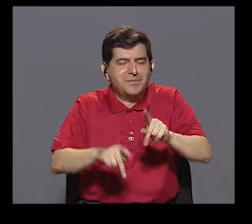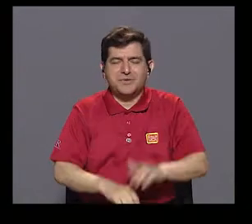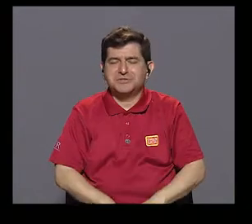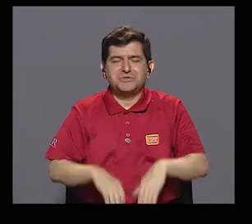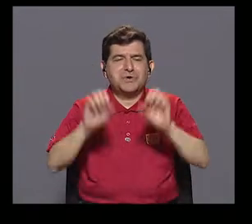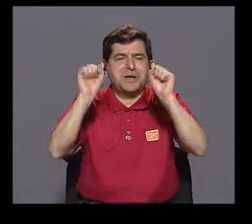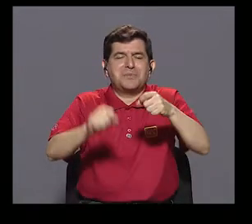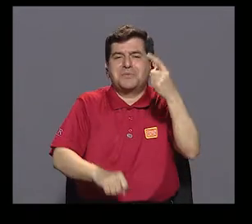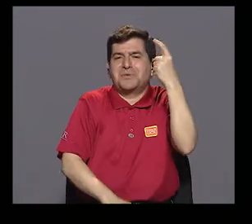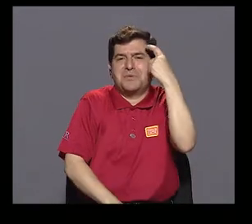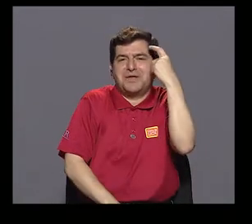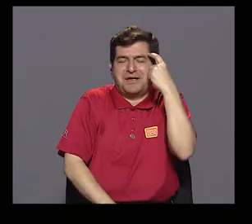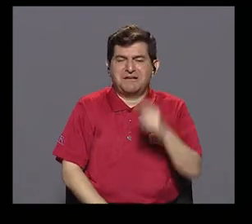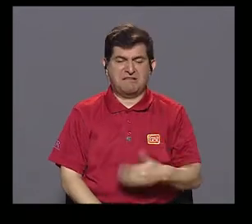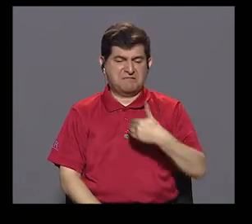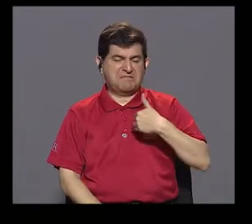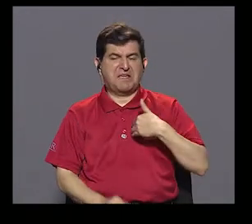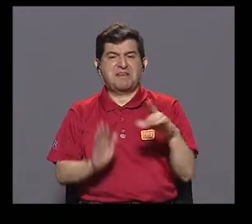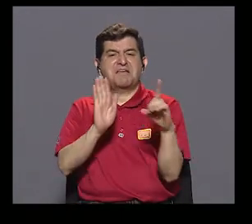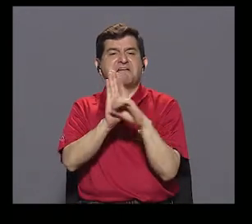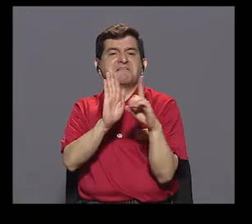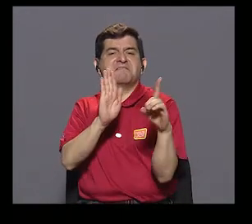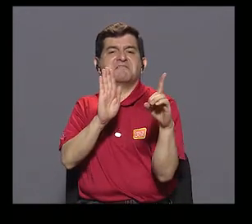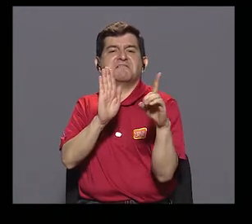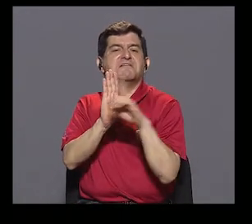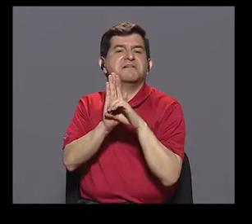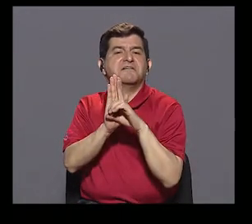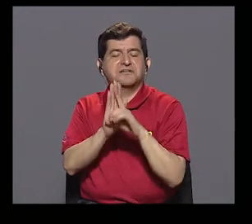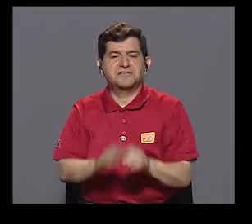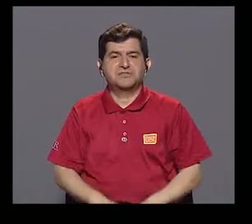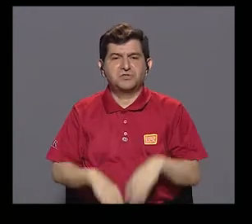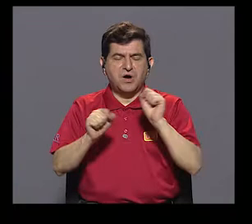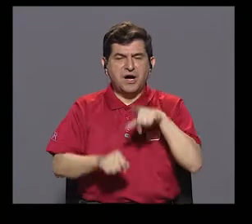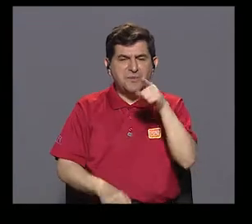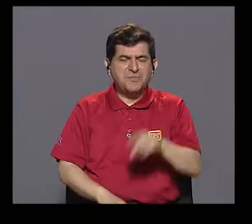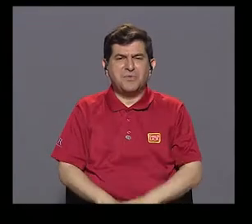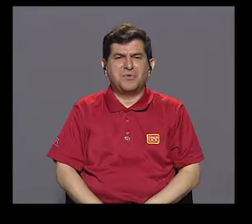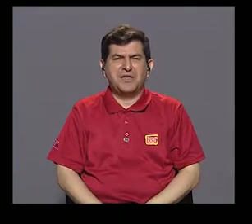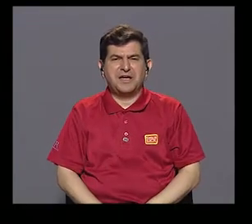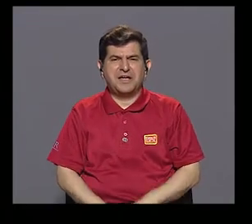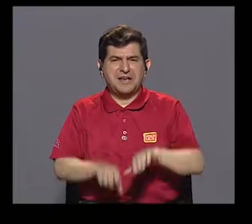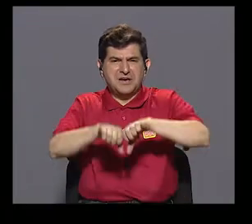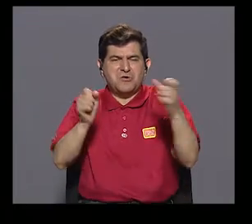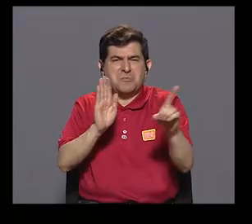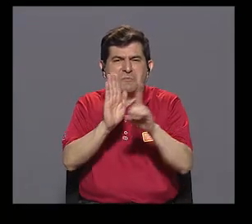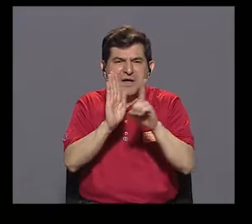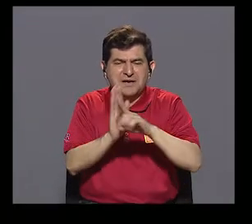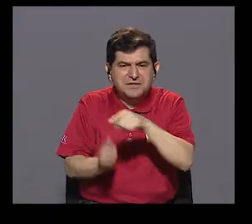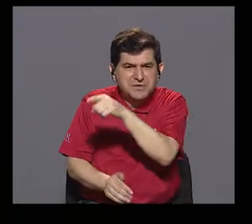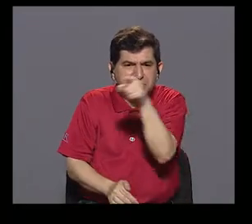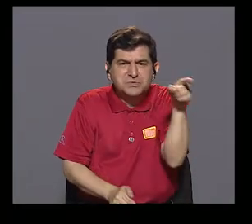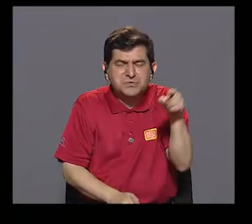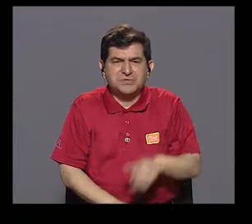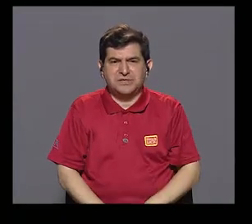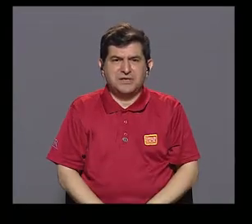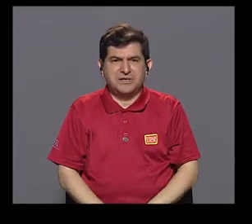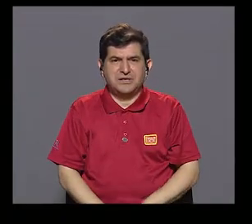a nadie pensar que tiene derecho a violentarnos,